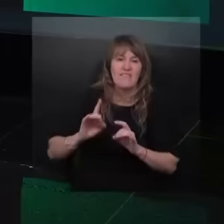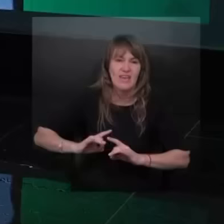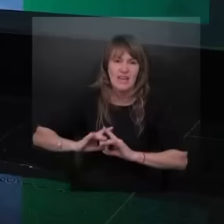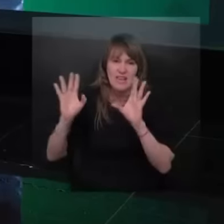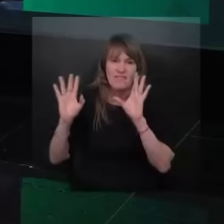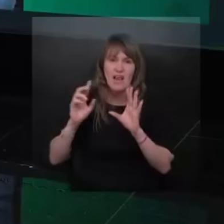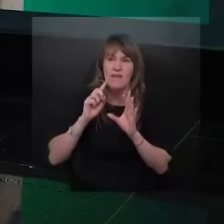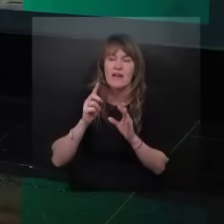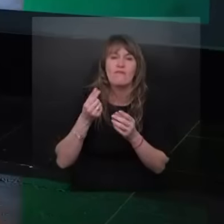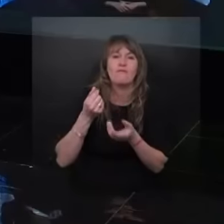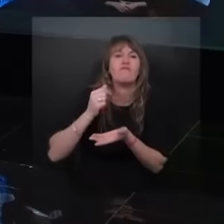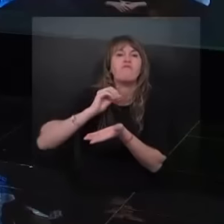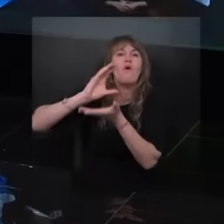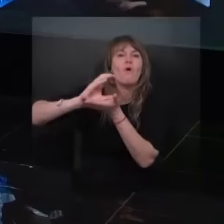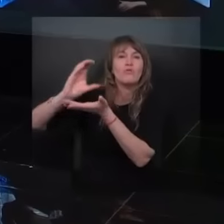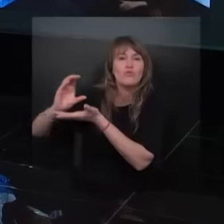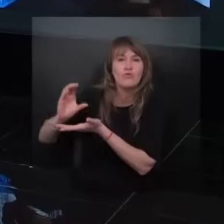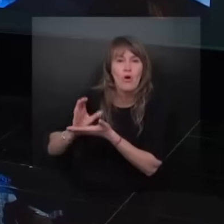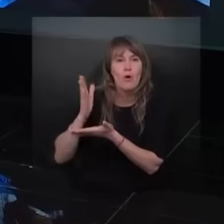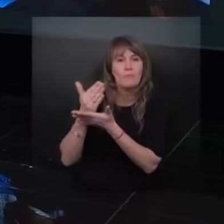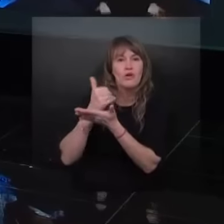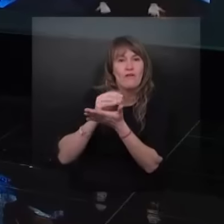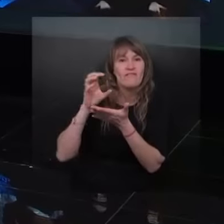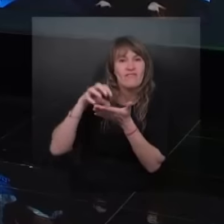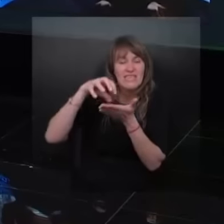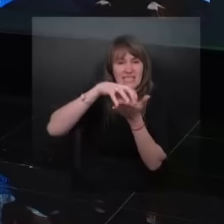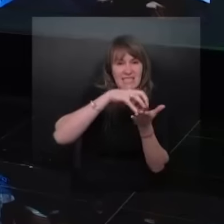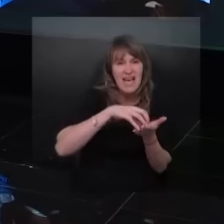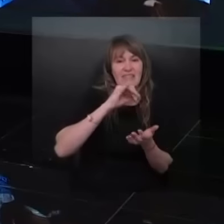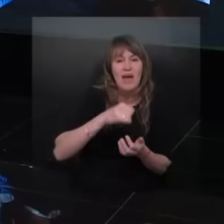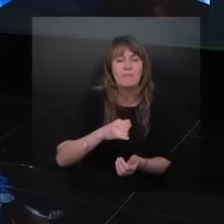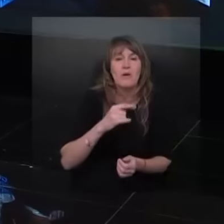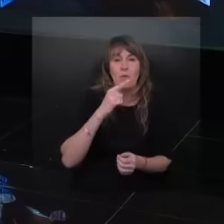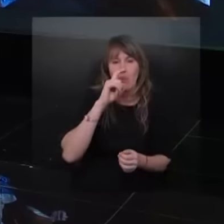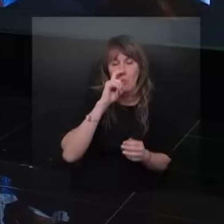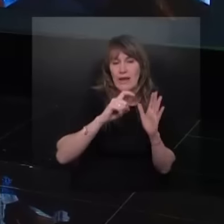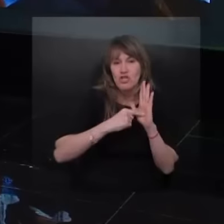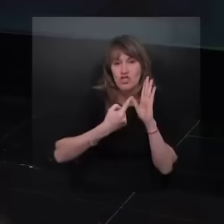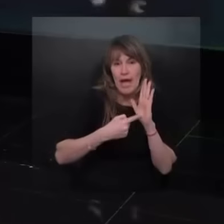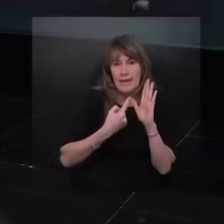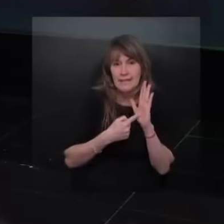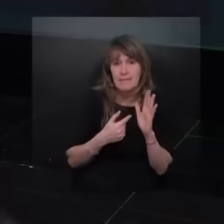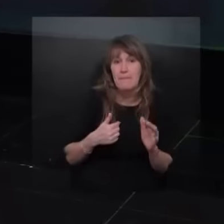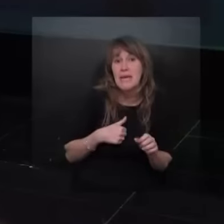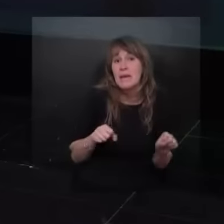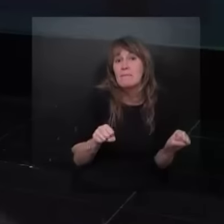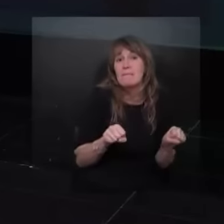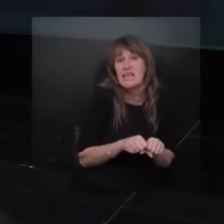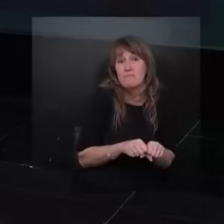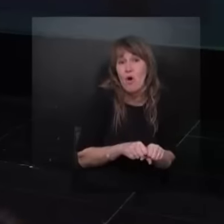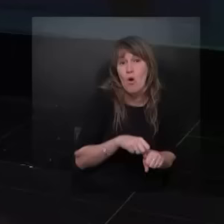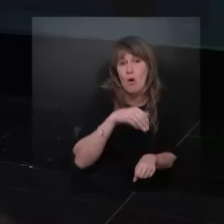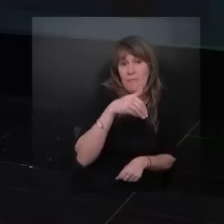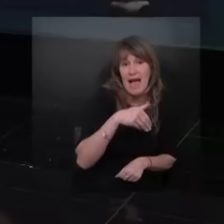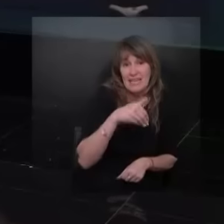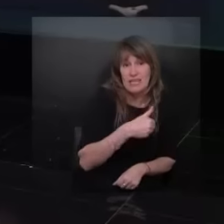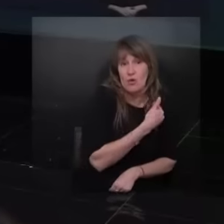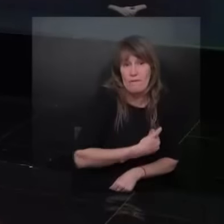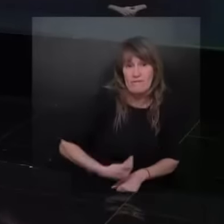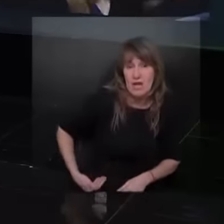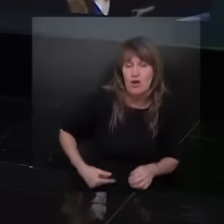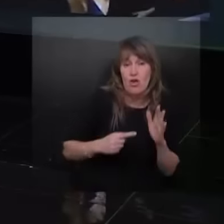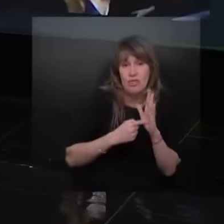provincias y también para la ciudad de Buenos Aires que está gobernada por su primo Jorge macri todo esto determinó que fuera el punto